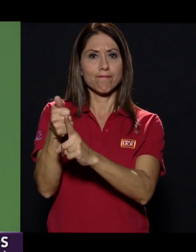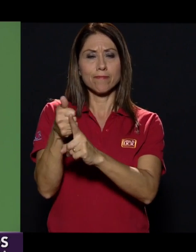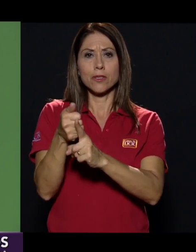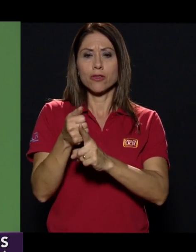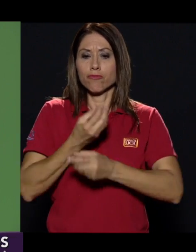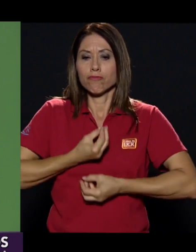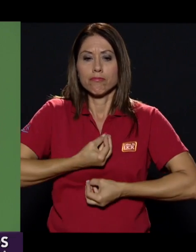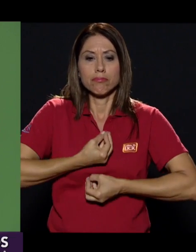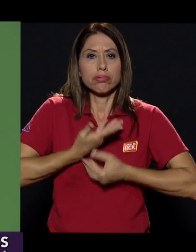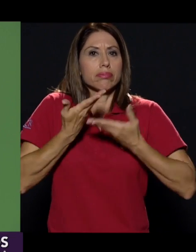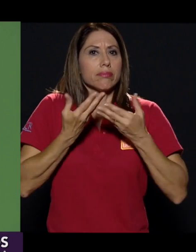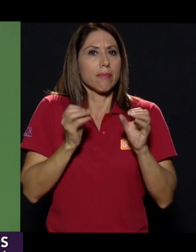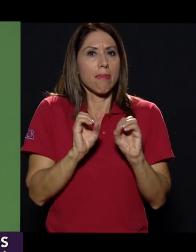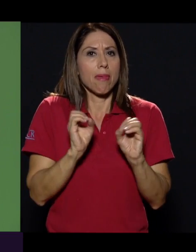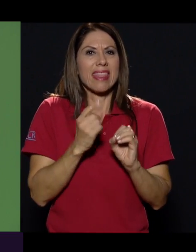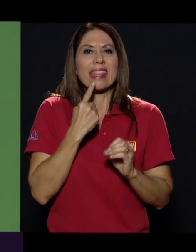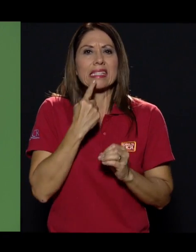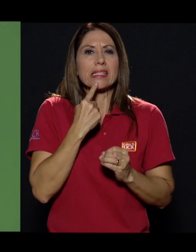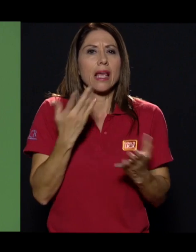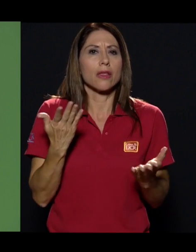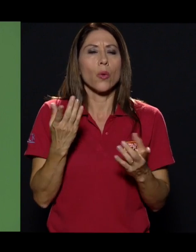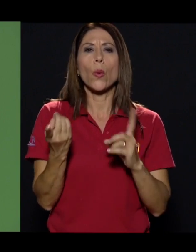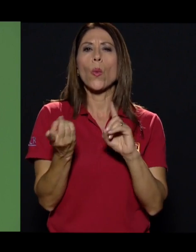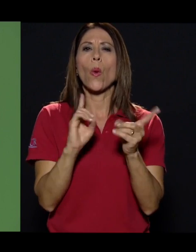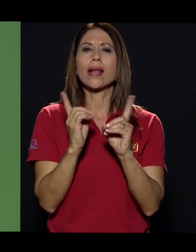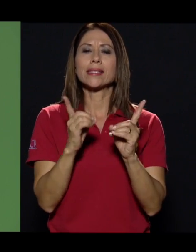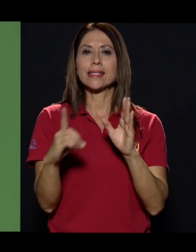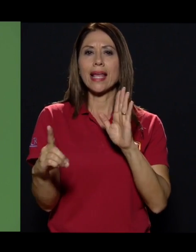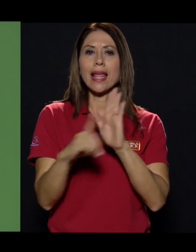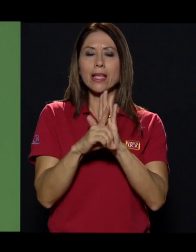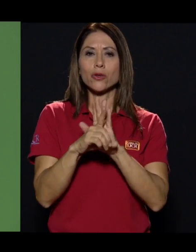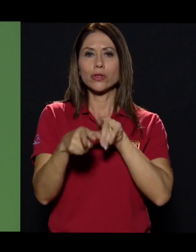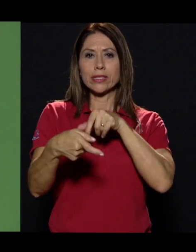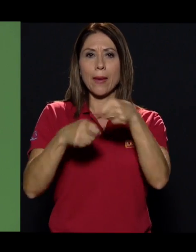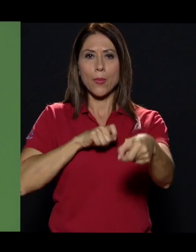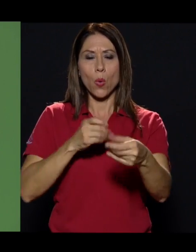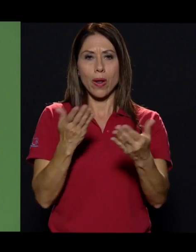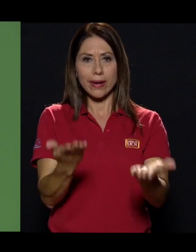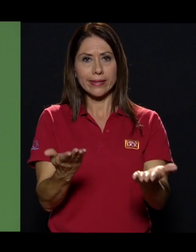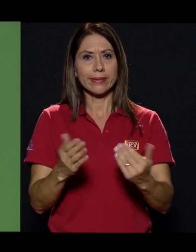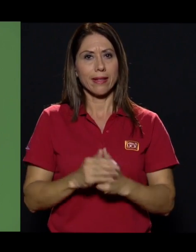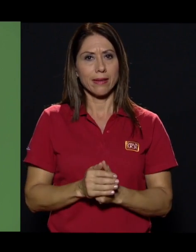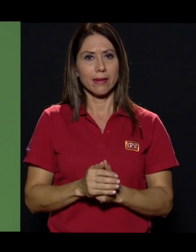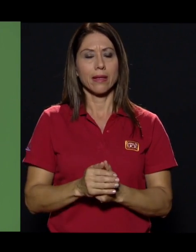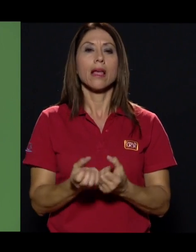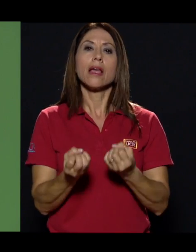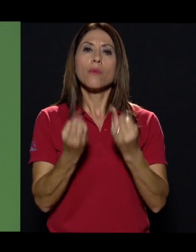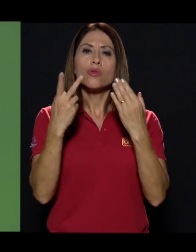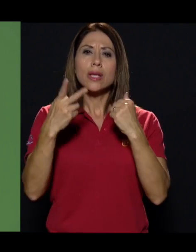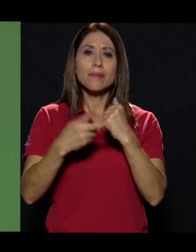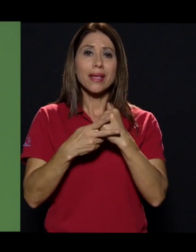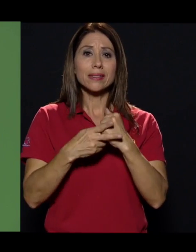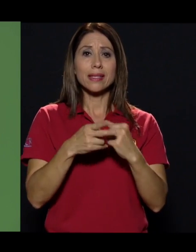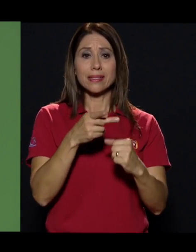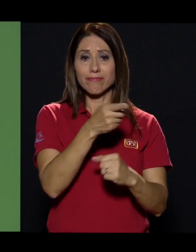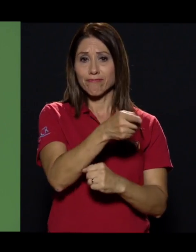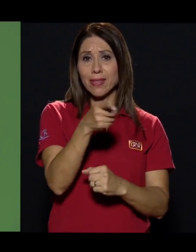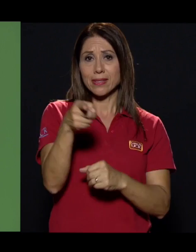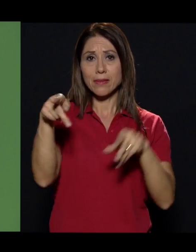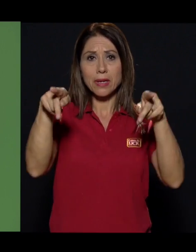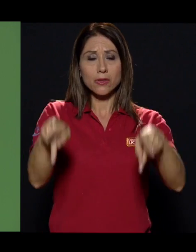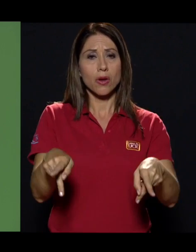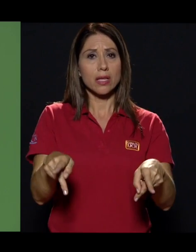diciendo cuáles son los derechos que se les están violentando, ¿verdad? Y que muchas veces no